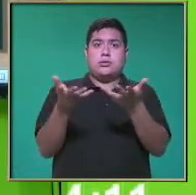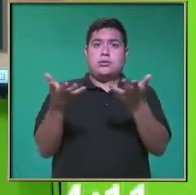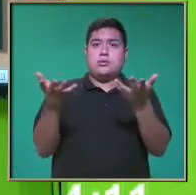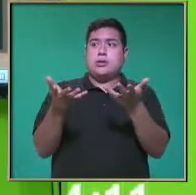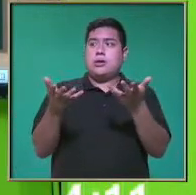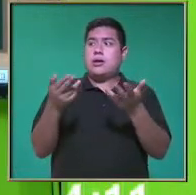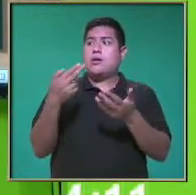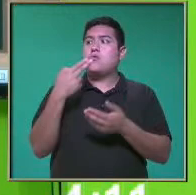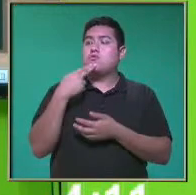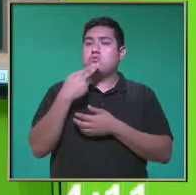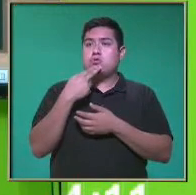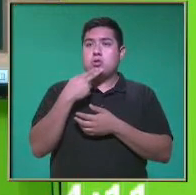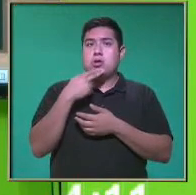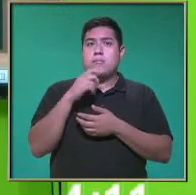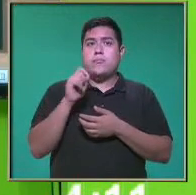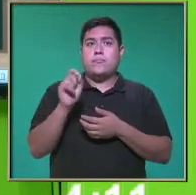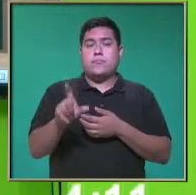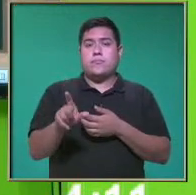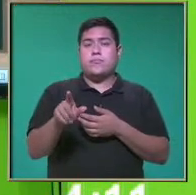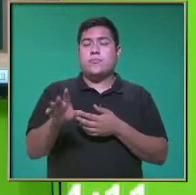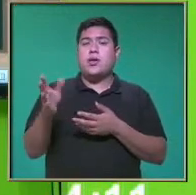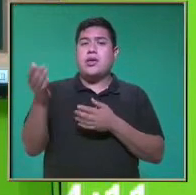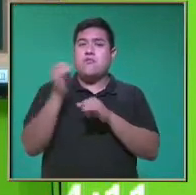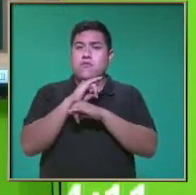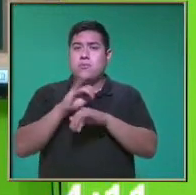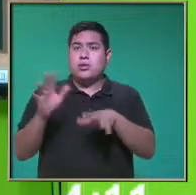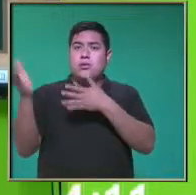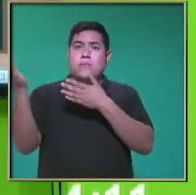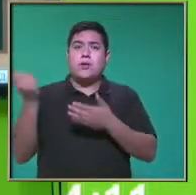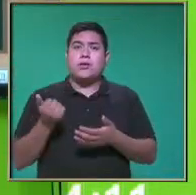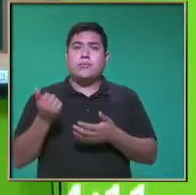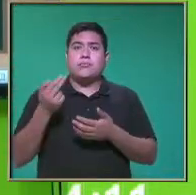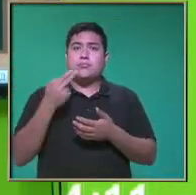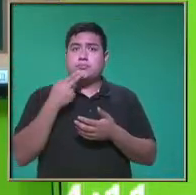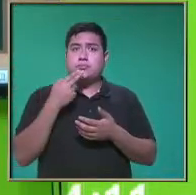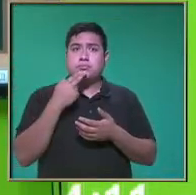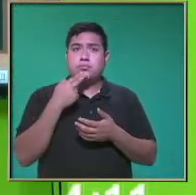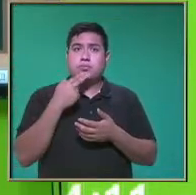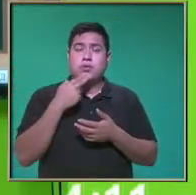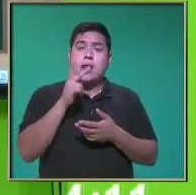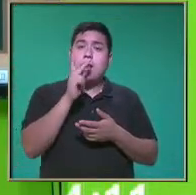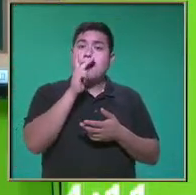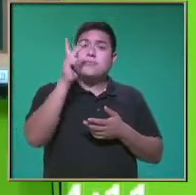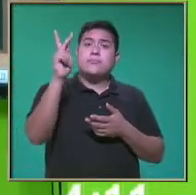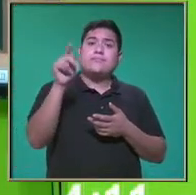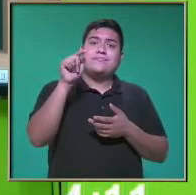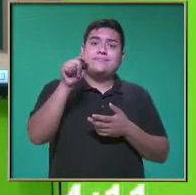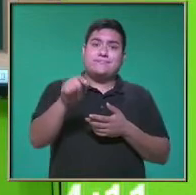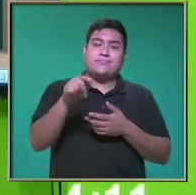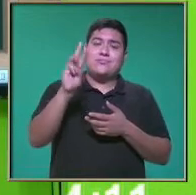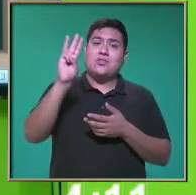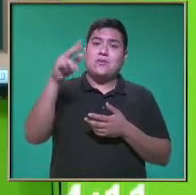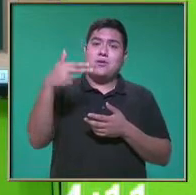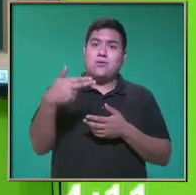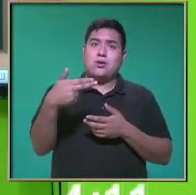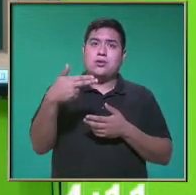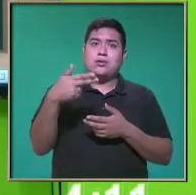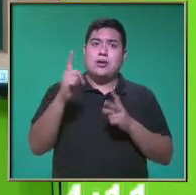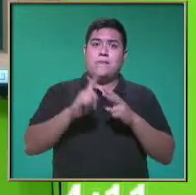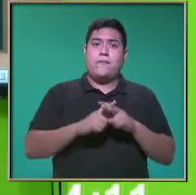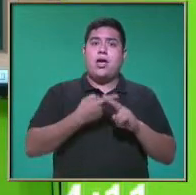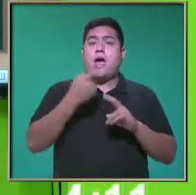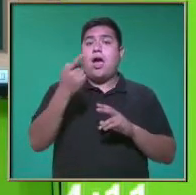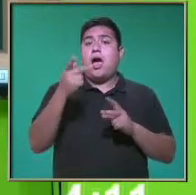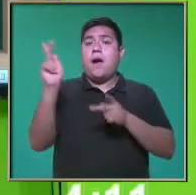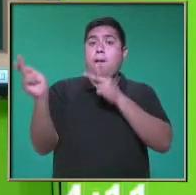for information. También sabemos cómo pedir información con el uso de las palabras que comienzan con WH y que sabemos